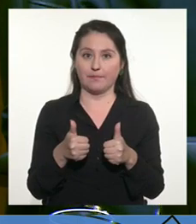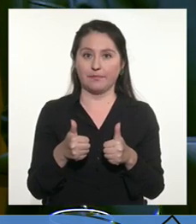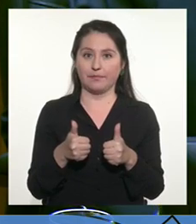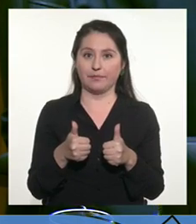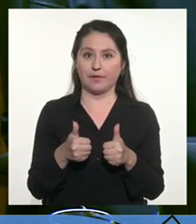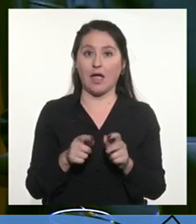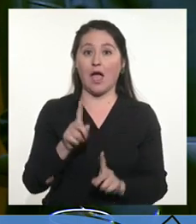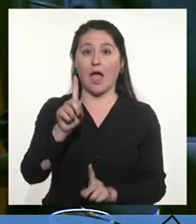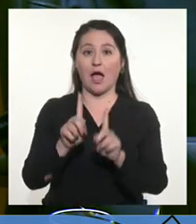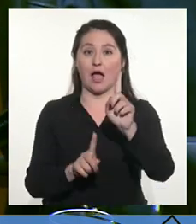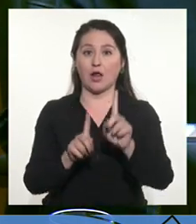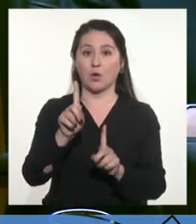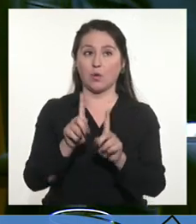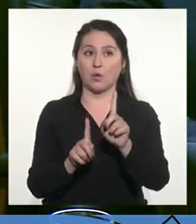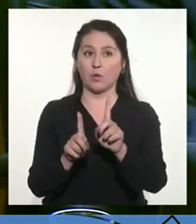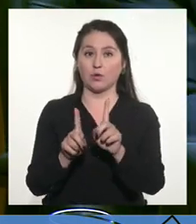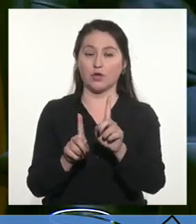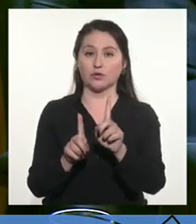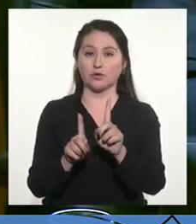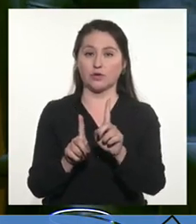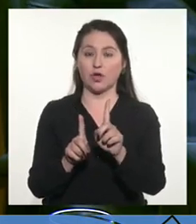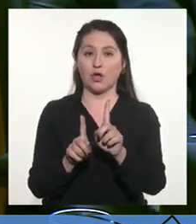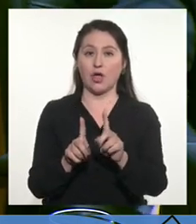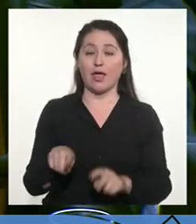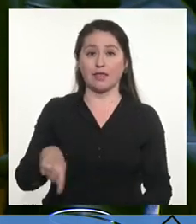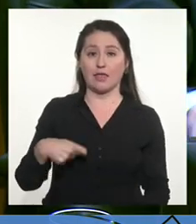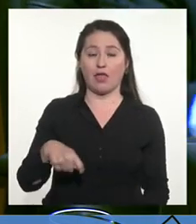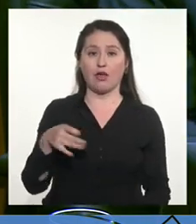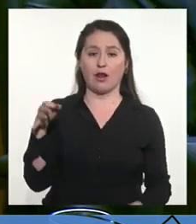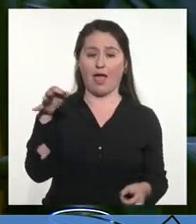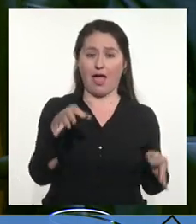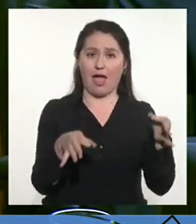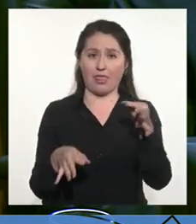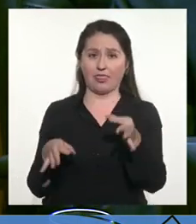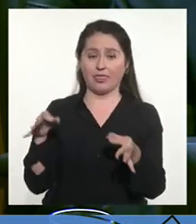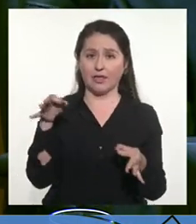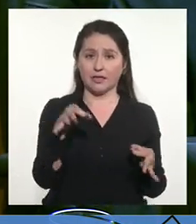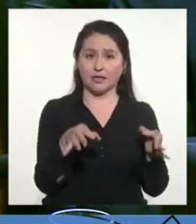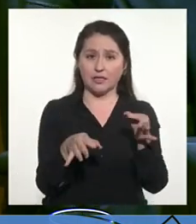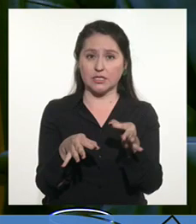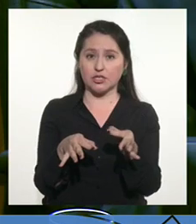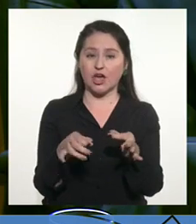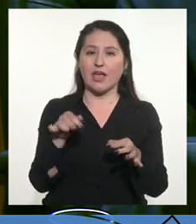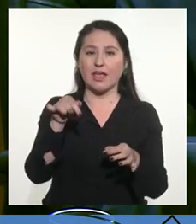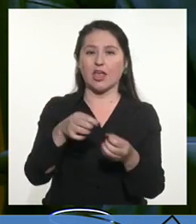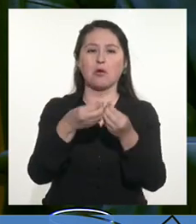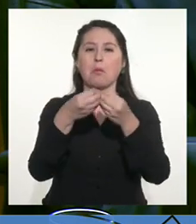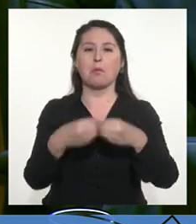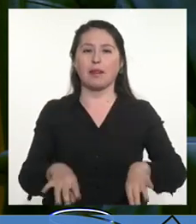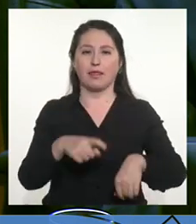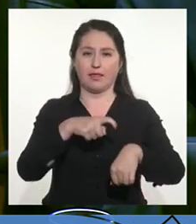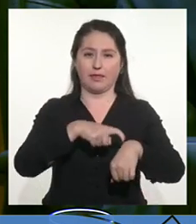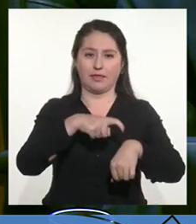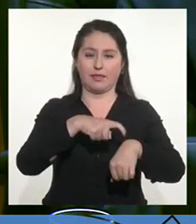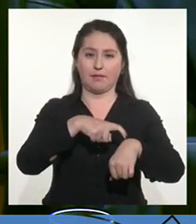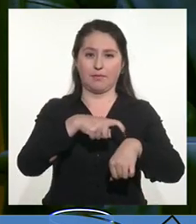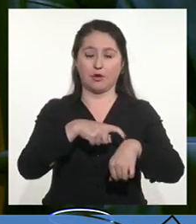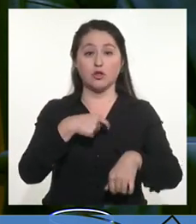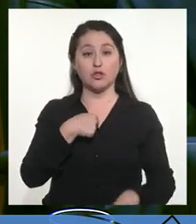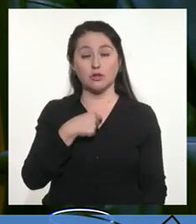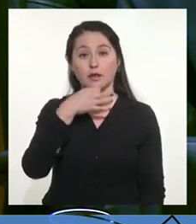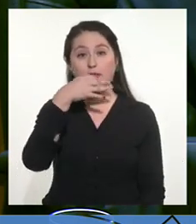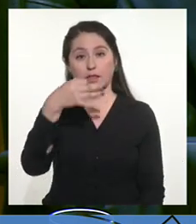senadores que me antecedió nuestra palabra han dicho digamos que que estos son pérdidas de tiempo yo les digo